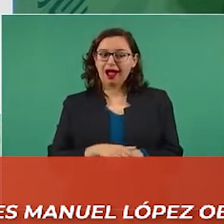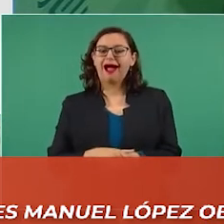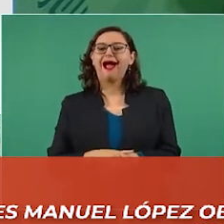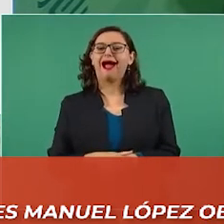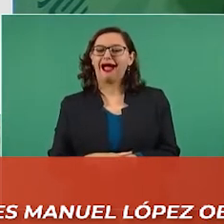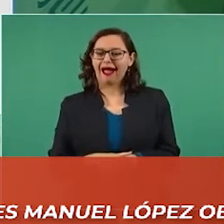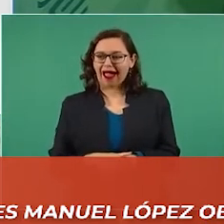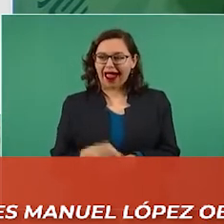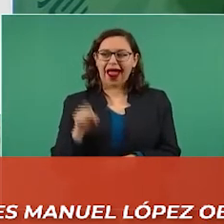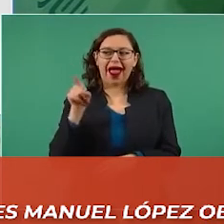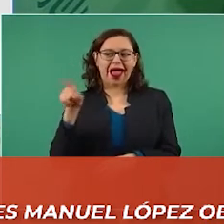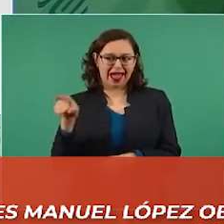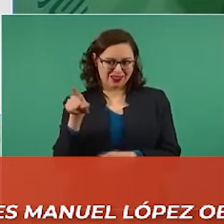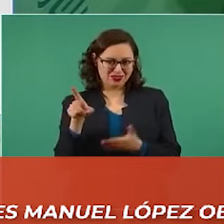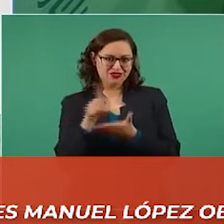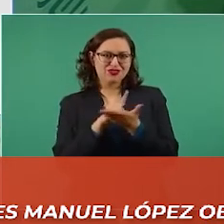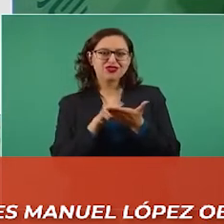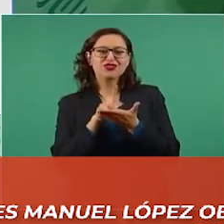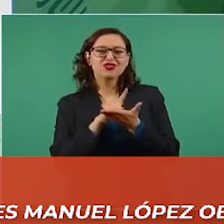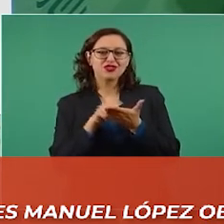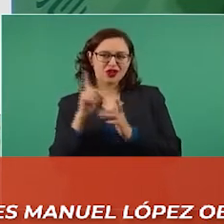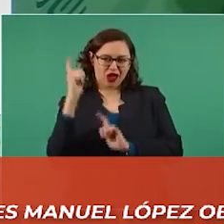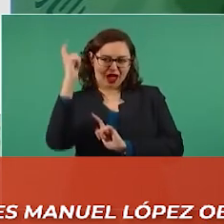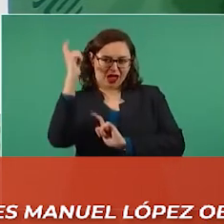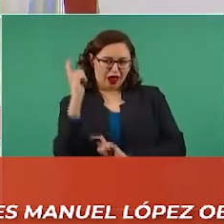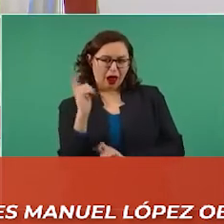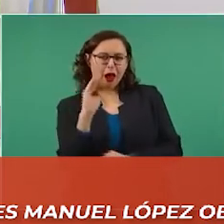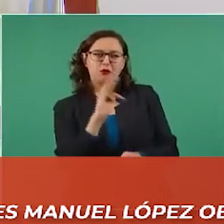sabe que los narcos lo cuidan?